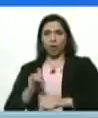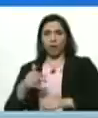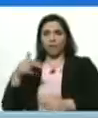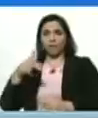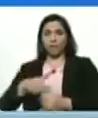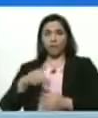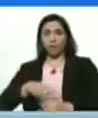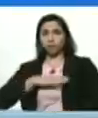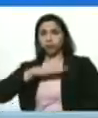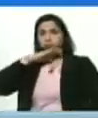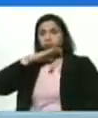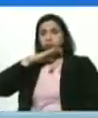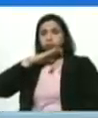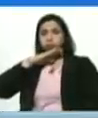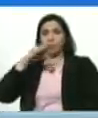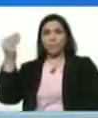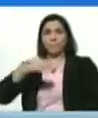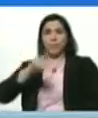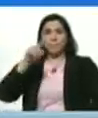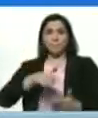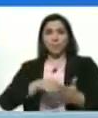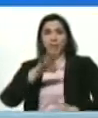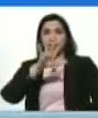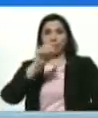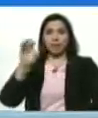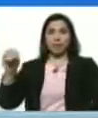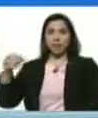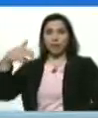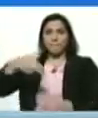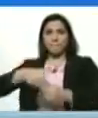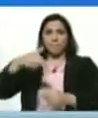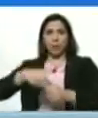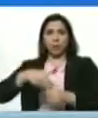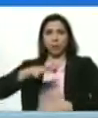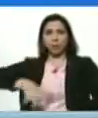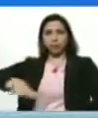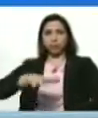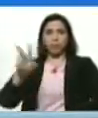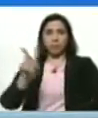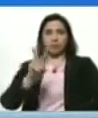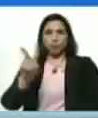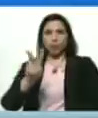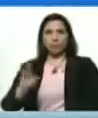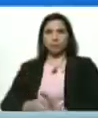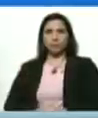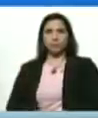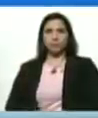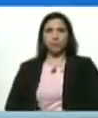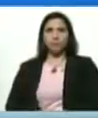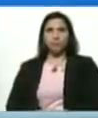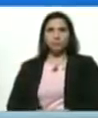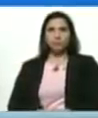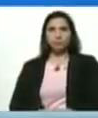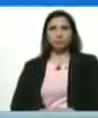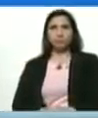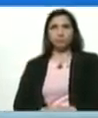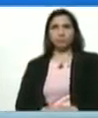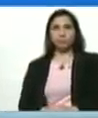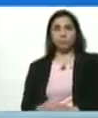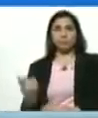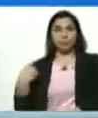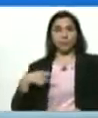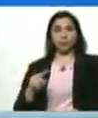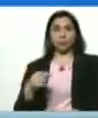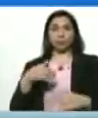ser más de 1500 gasolinerías del país tenemos la reserva